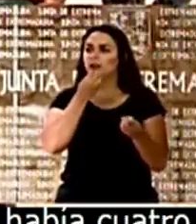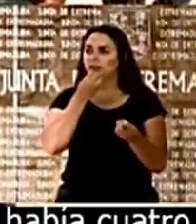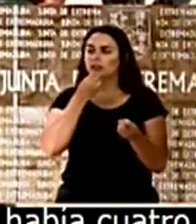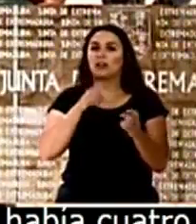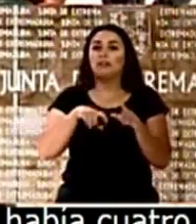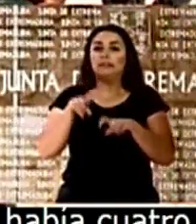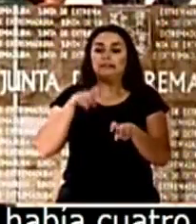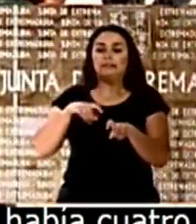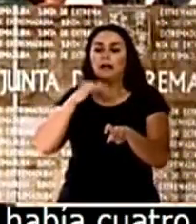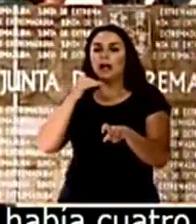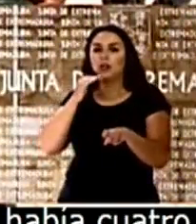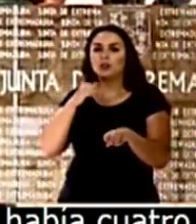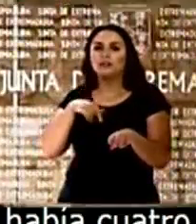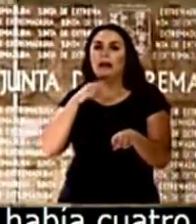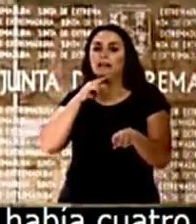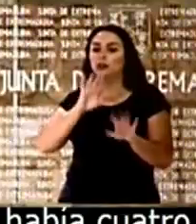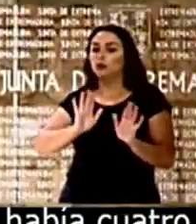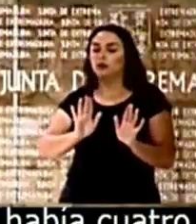atrás?